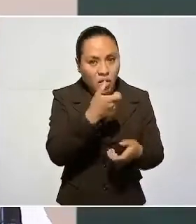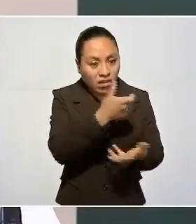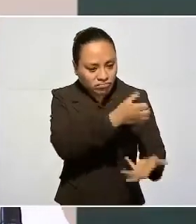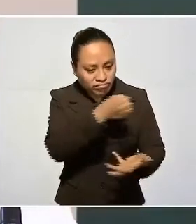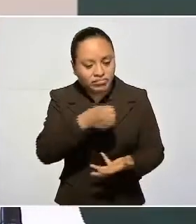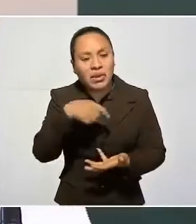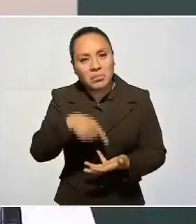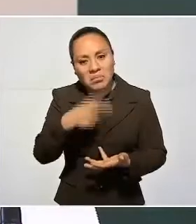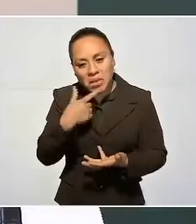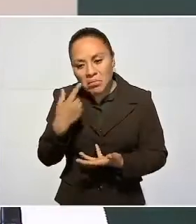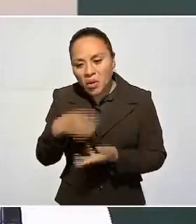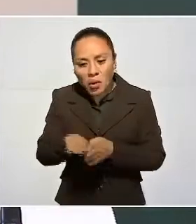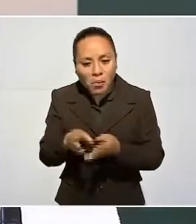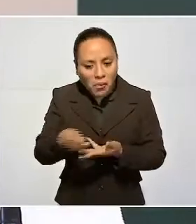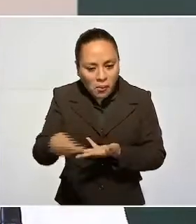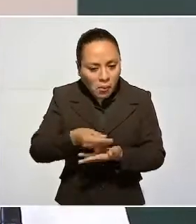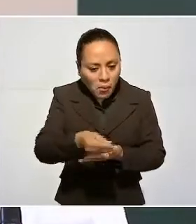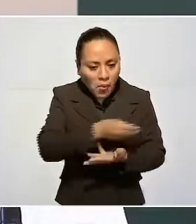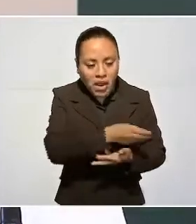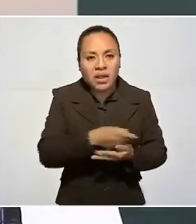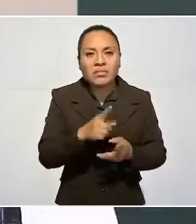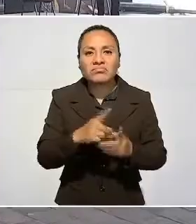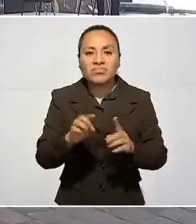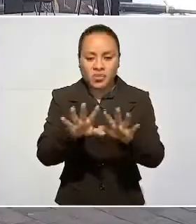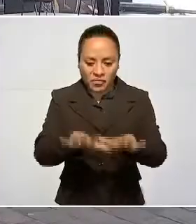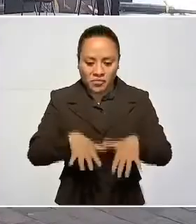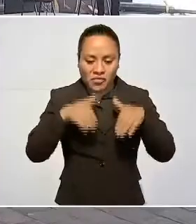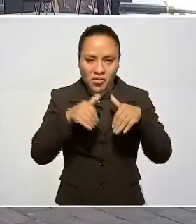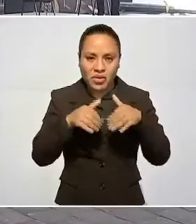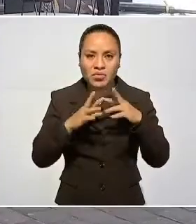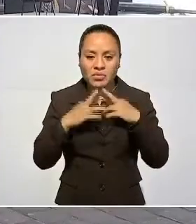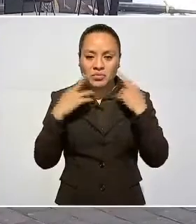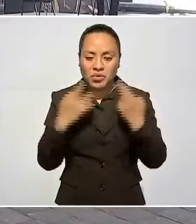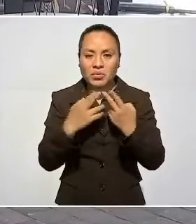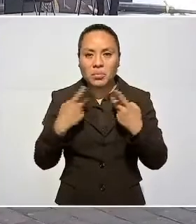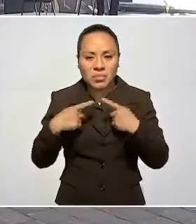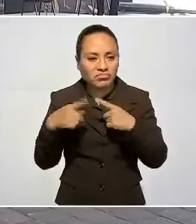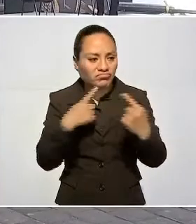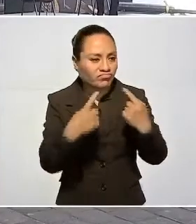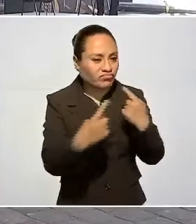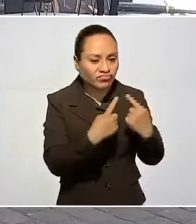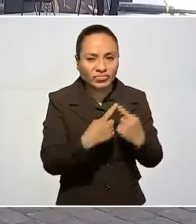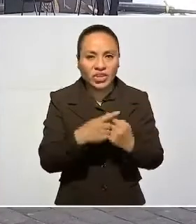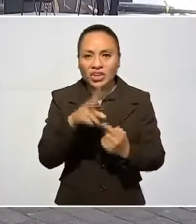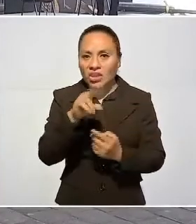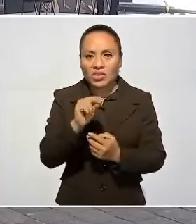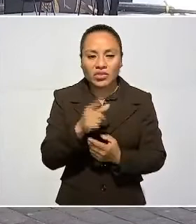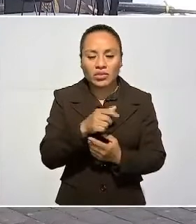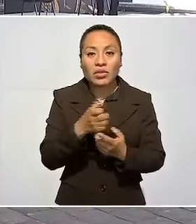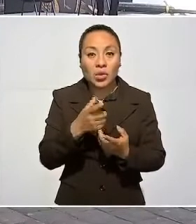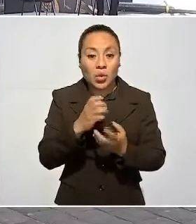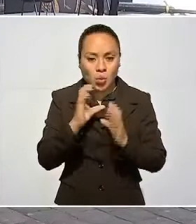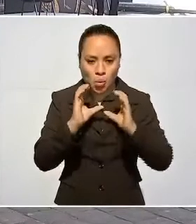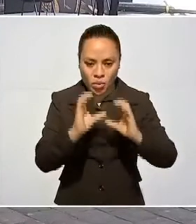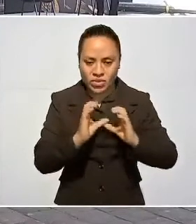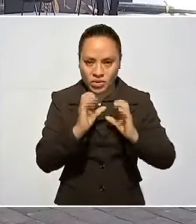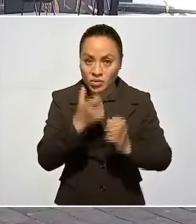cuentas a las asambleas comunitarias, siguiendo los principios de la austeridad y